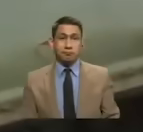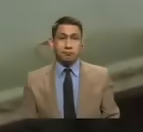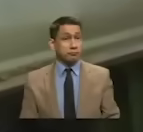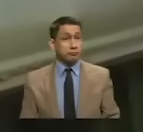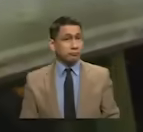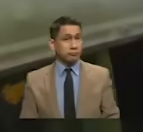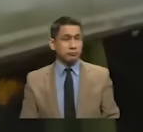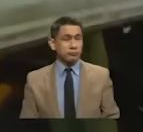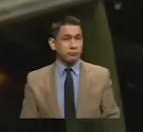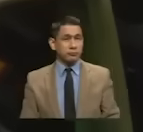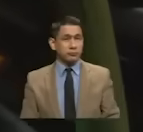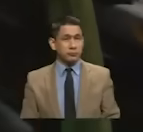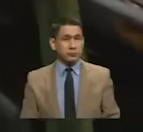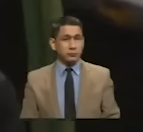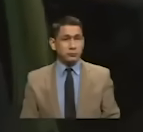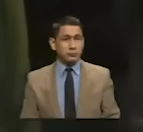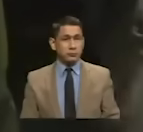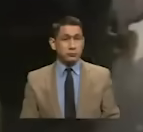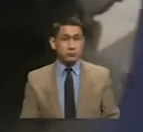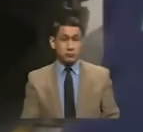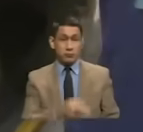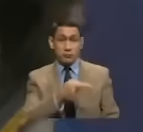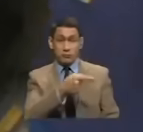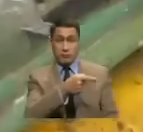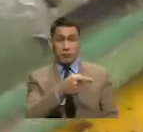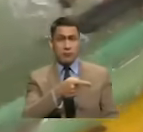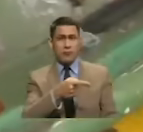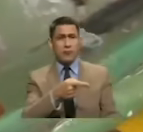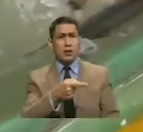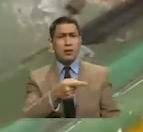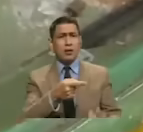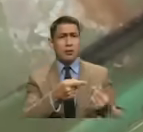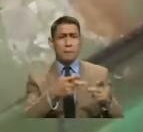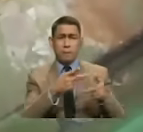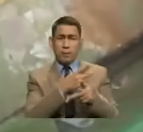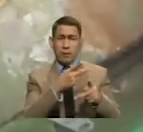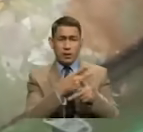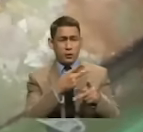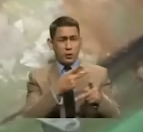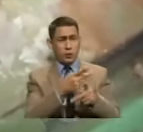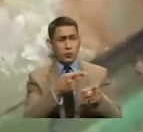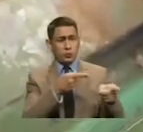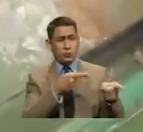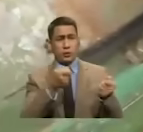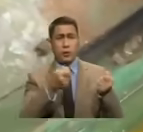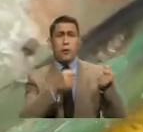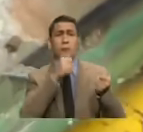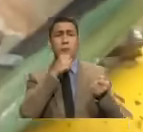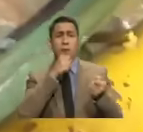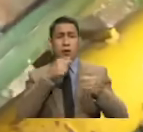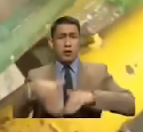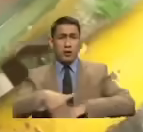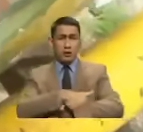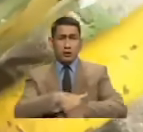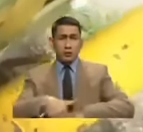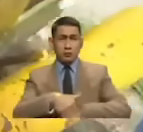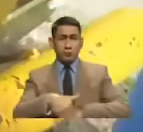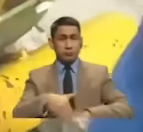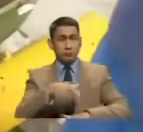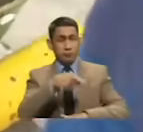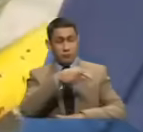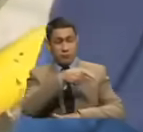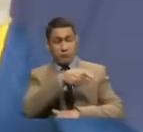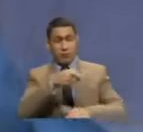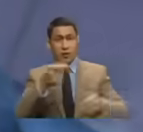una especie de... hay desperdicios, se acumula agua. Ahora con el invierno, donde pueden salir mosquitos causantes del dengue.